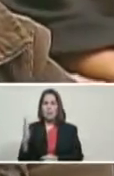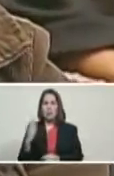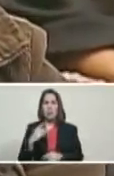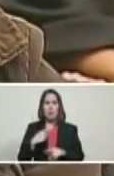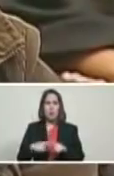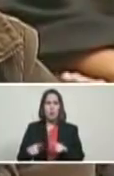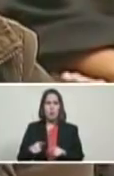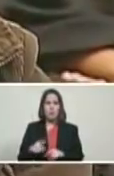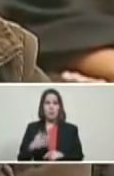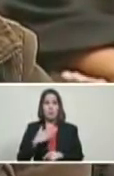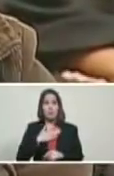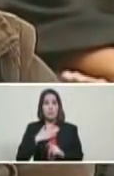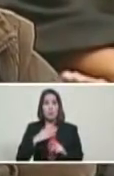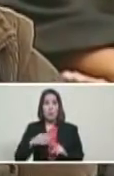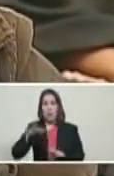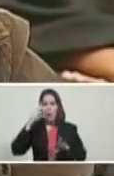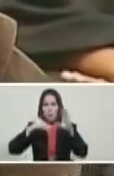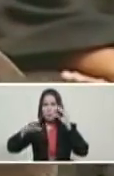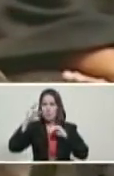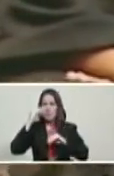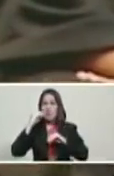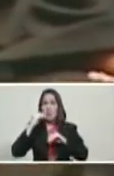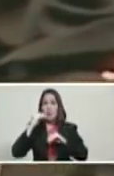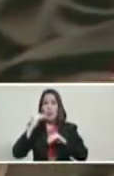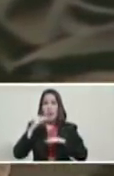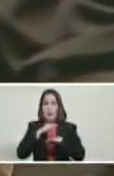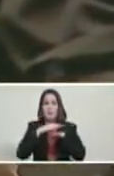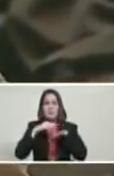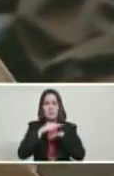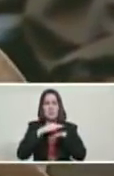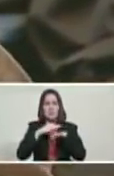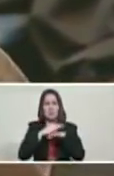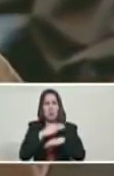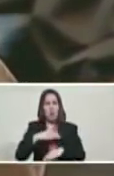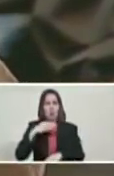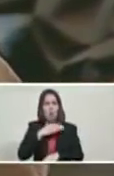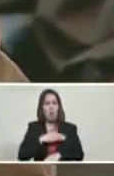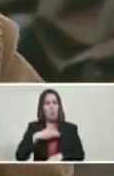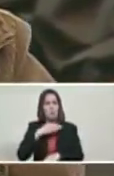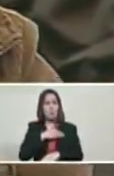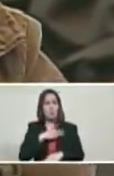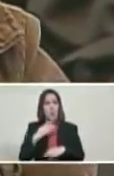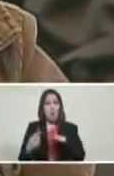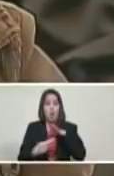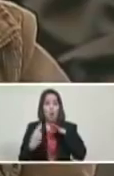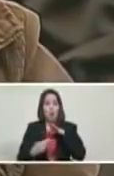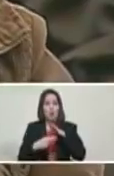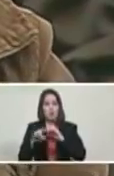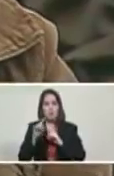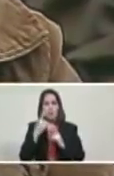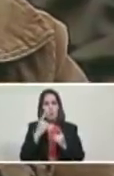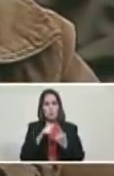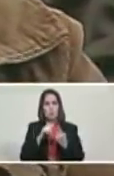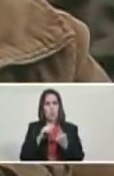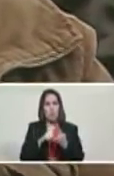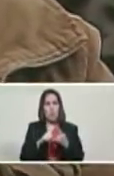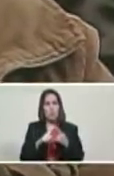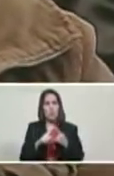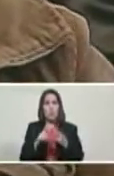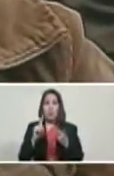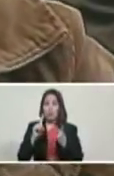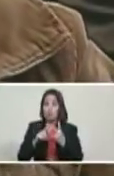yo me formé en la misión Robinson 1, aprendí, pasé después a la misión